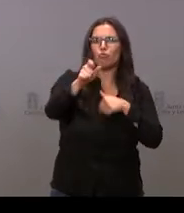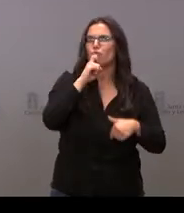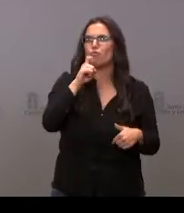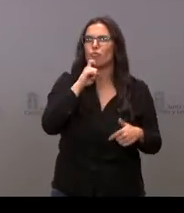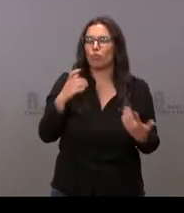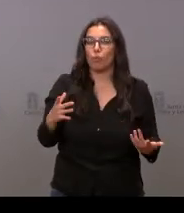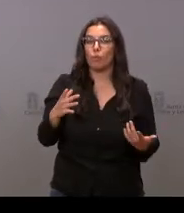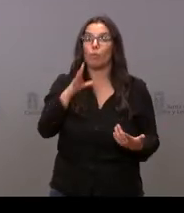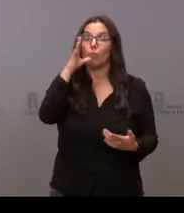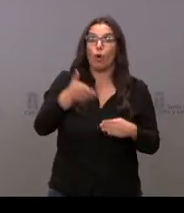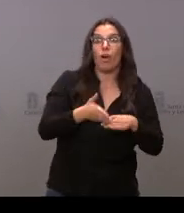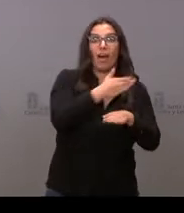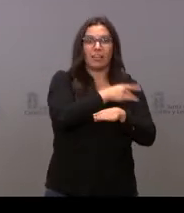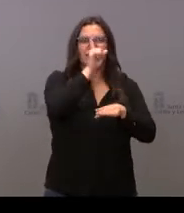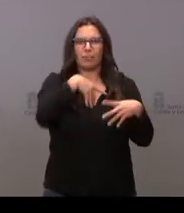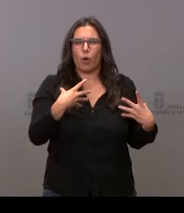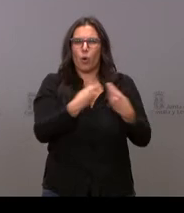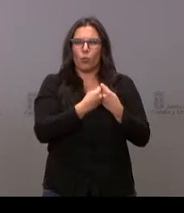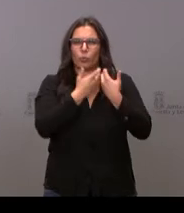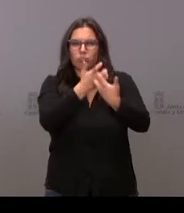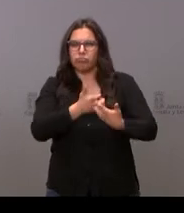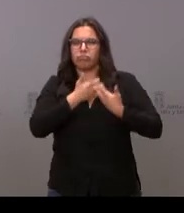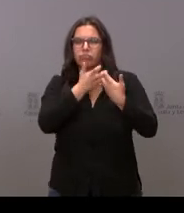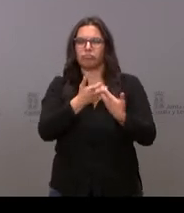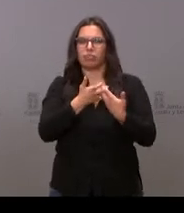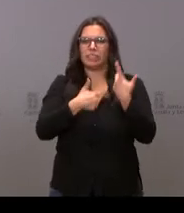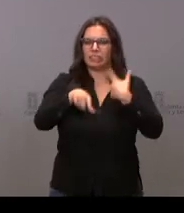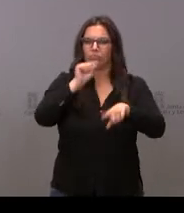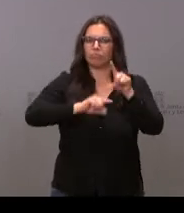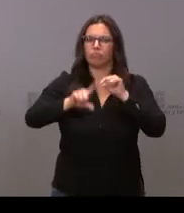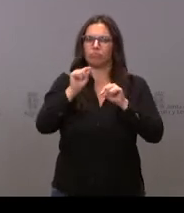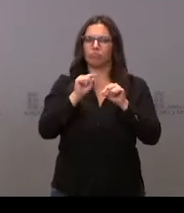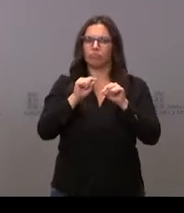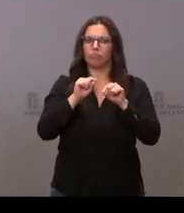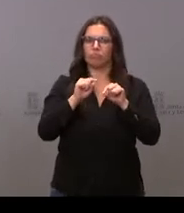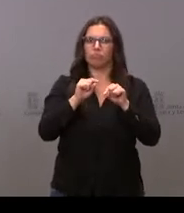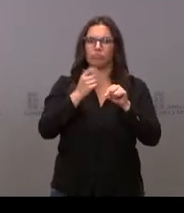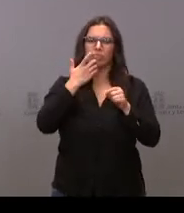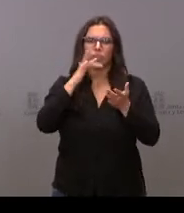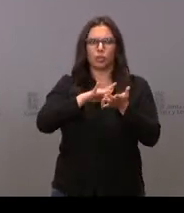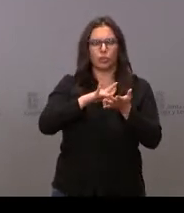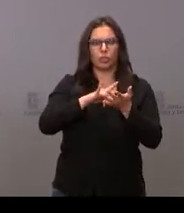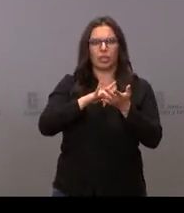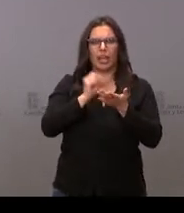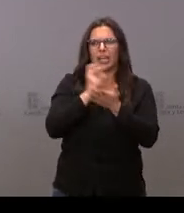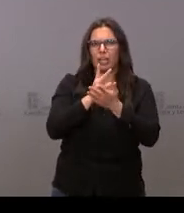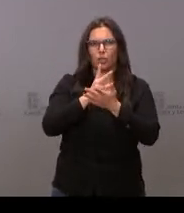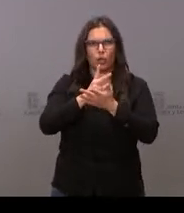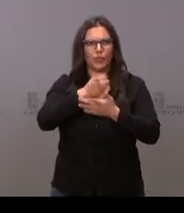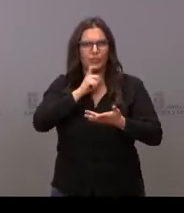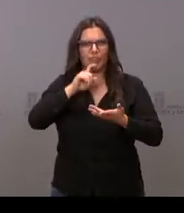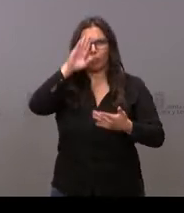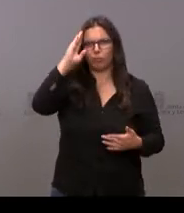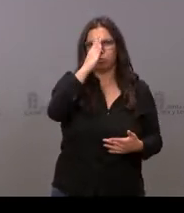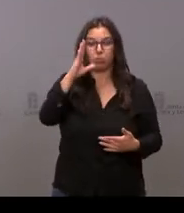porque antes estuvimos juntos también reaccionando con decisión ante los cambiantes desafíos que nos ha planteado